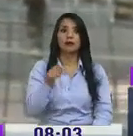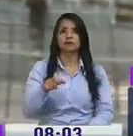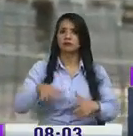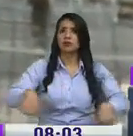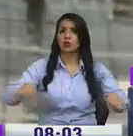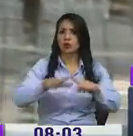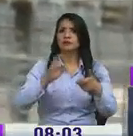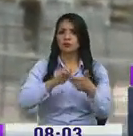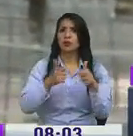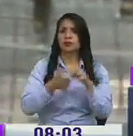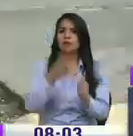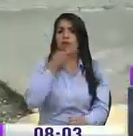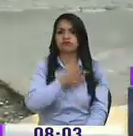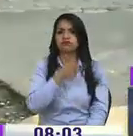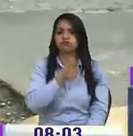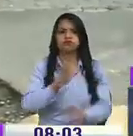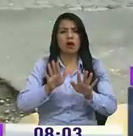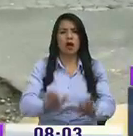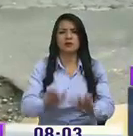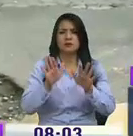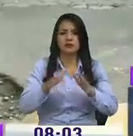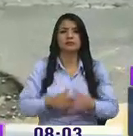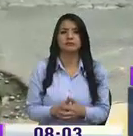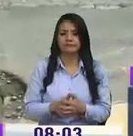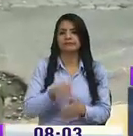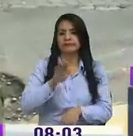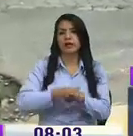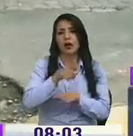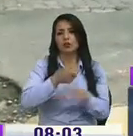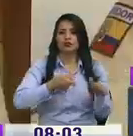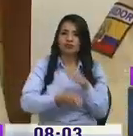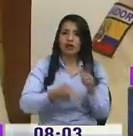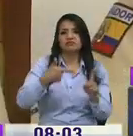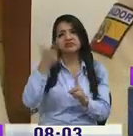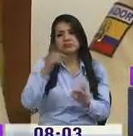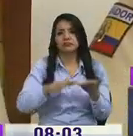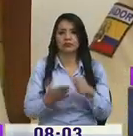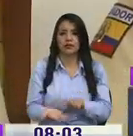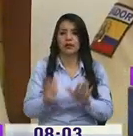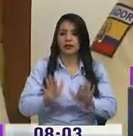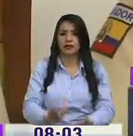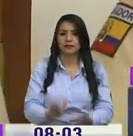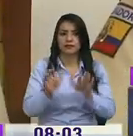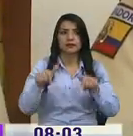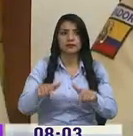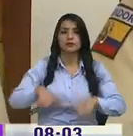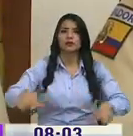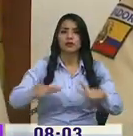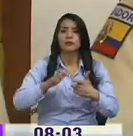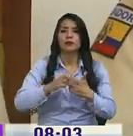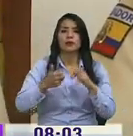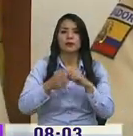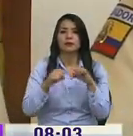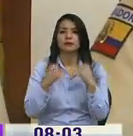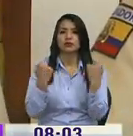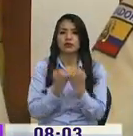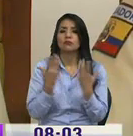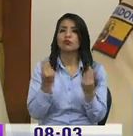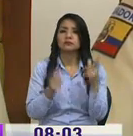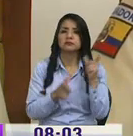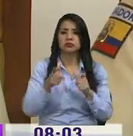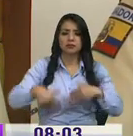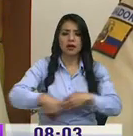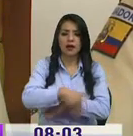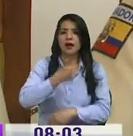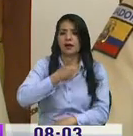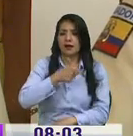consumo excesivo de alcohol, principal causa de las muertes violentas. Hay un problema social, hay un exceso de personas que liban